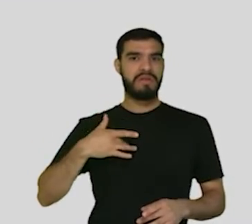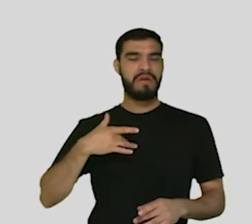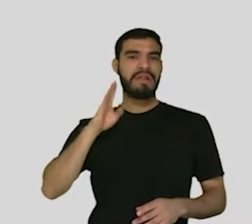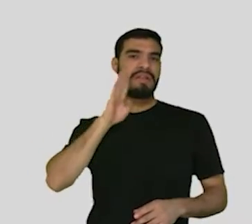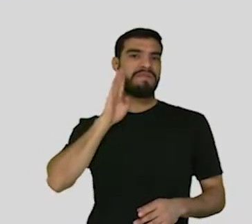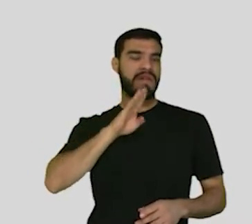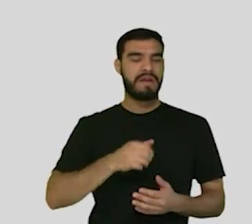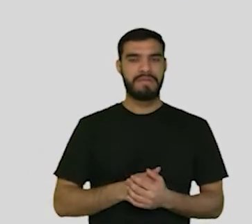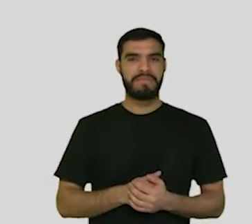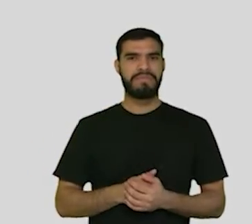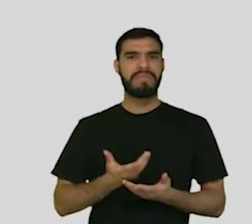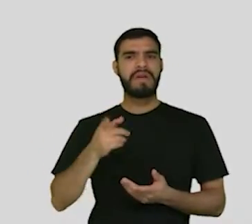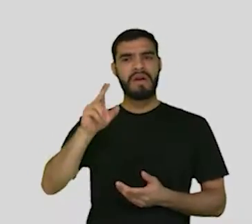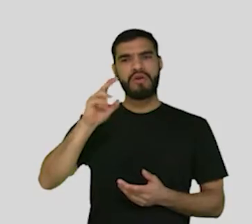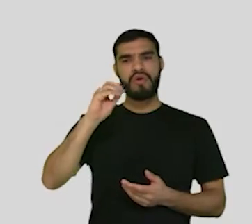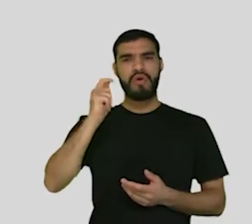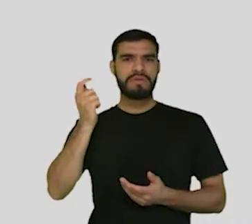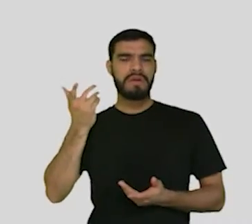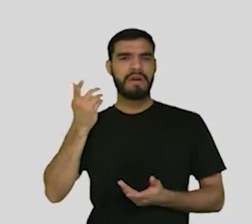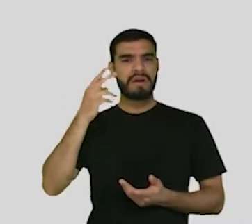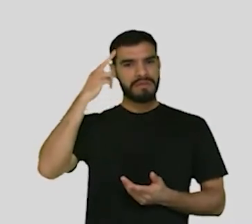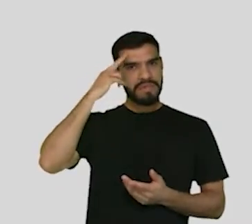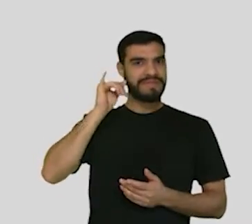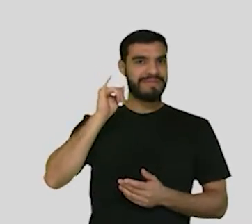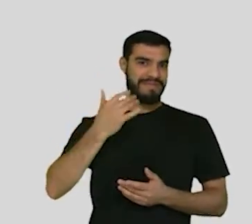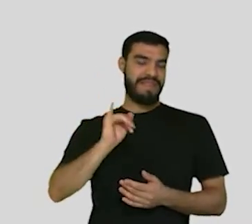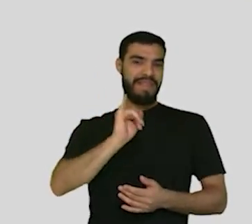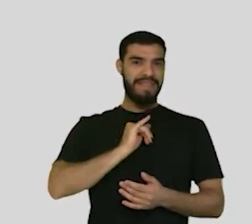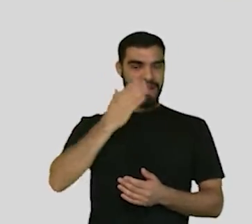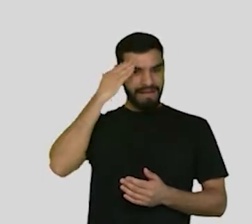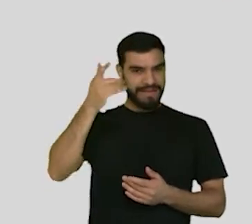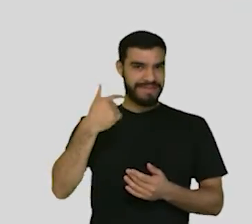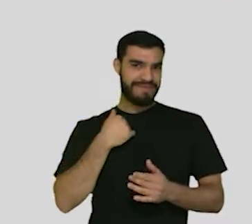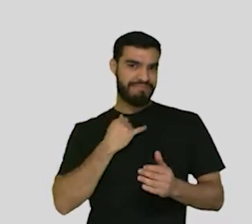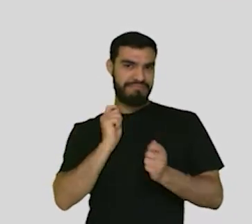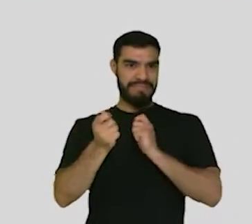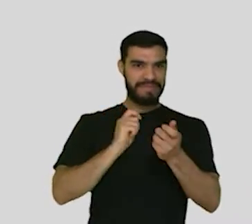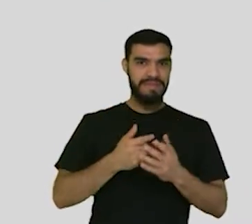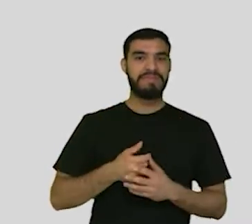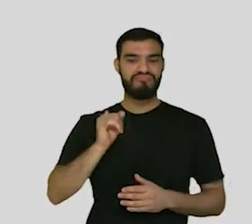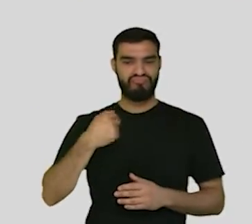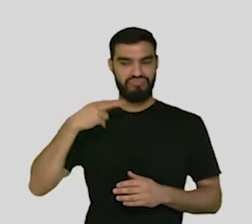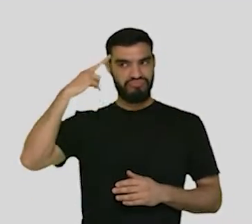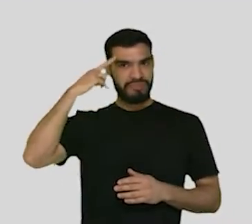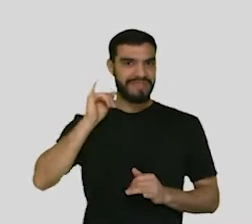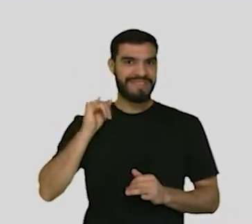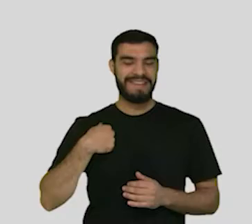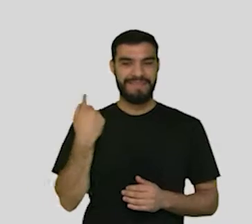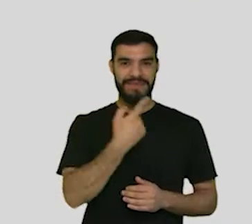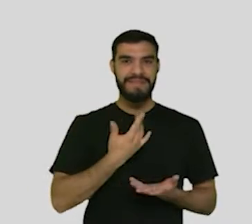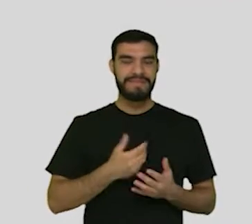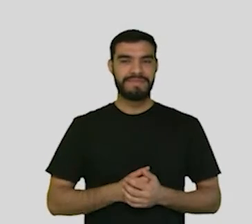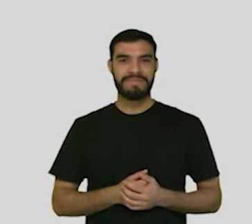ecuara, jae feminista, pesante ABI, jae defensora de los derechos humanos, jae